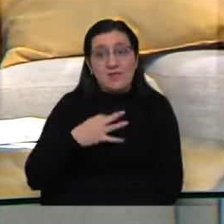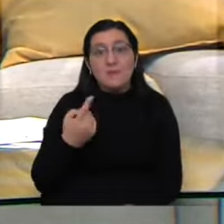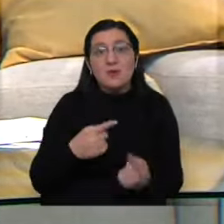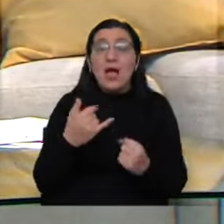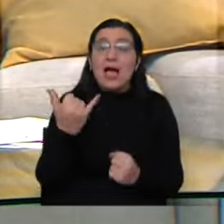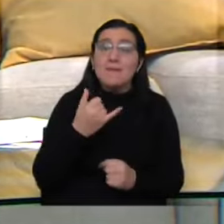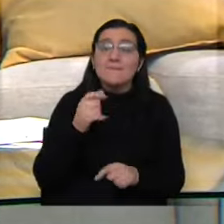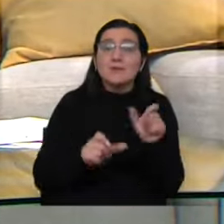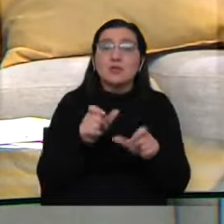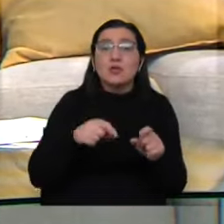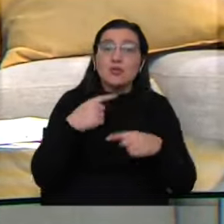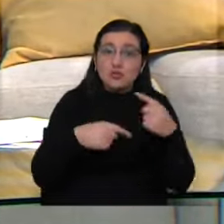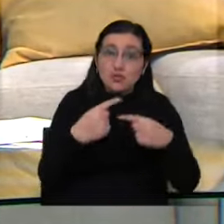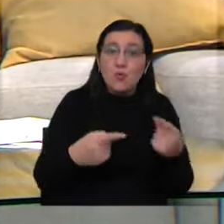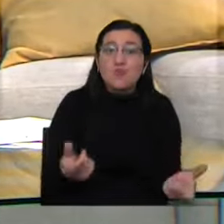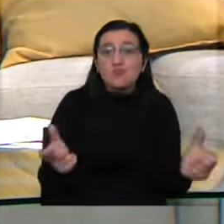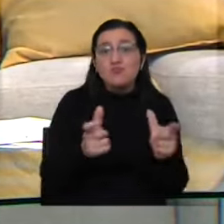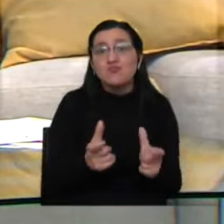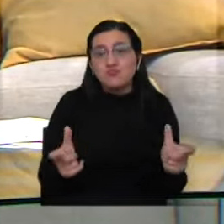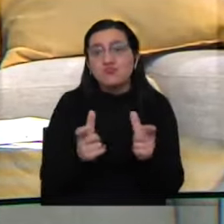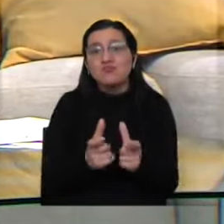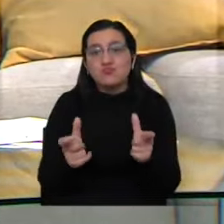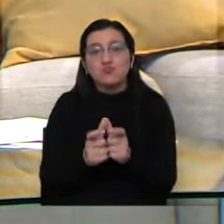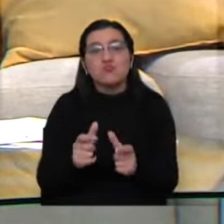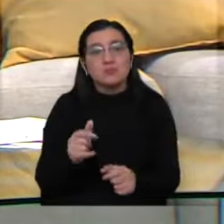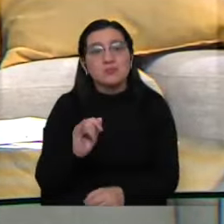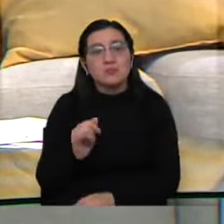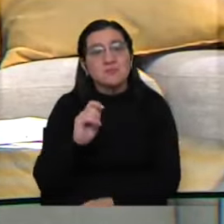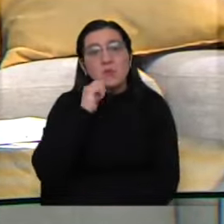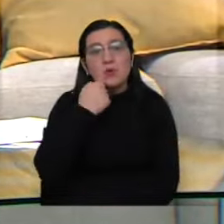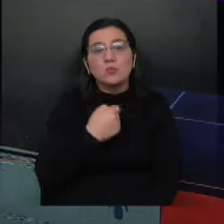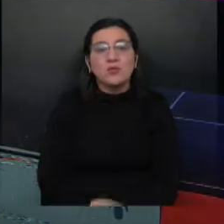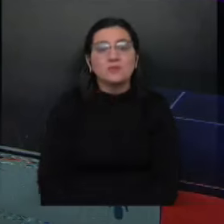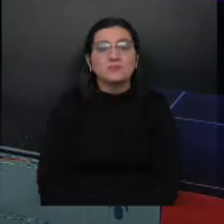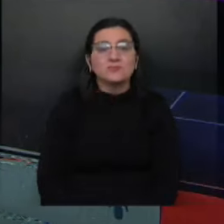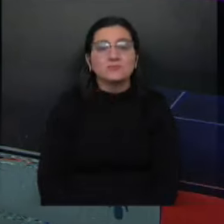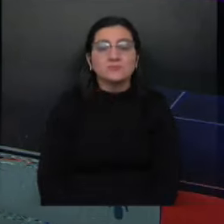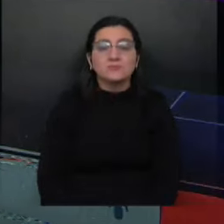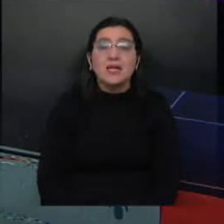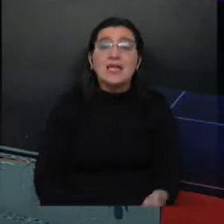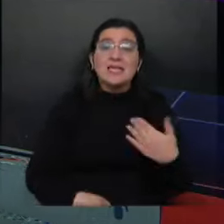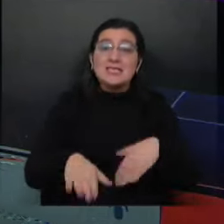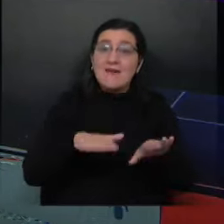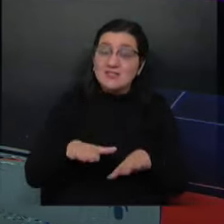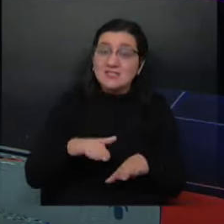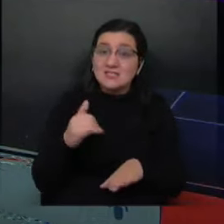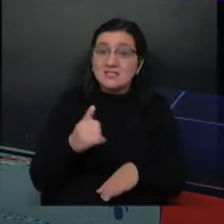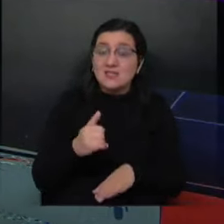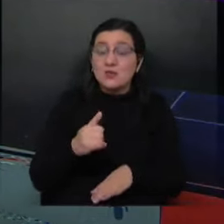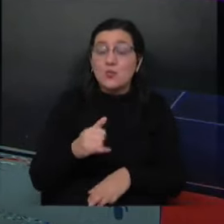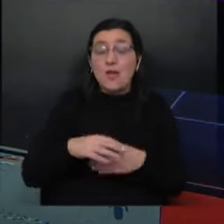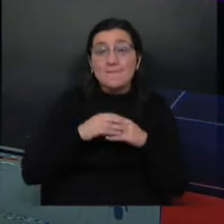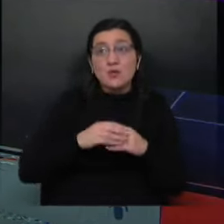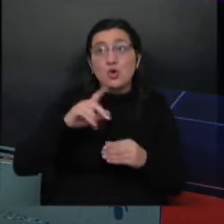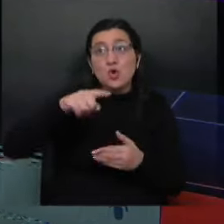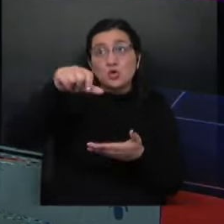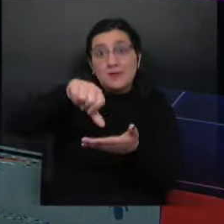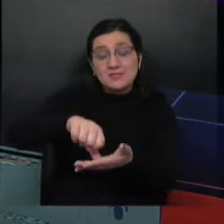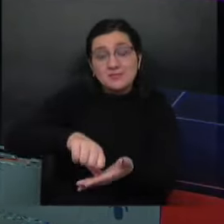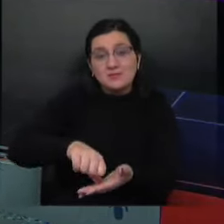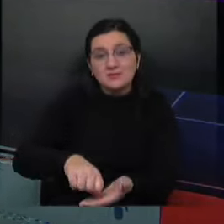sigue juntando este eso eso también huera gustado y no pasa a veces cuando tiene un amigo en el exterior por en mi